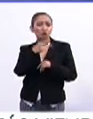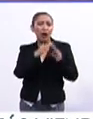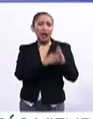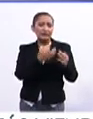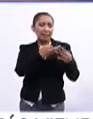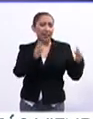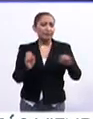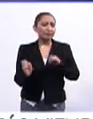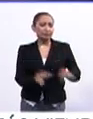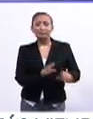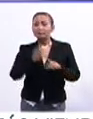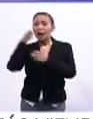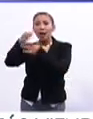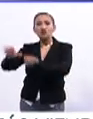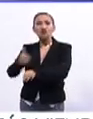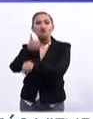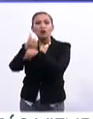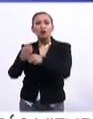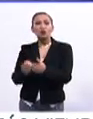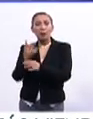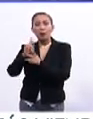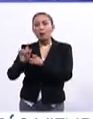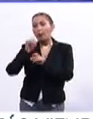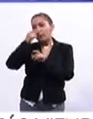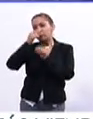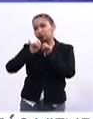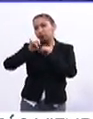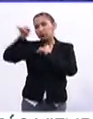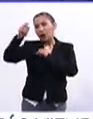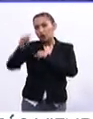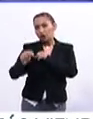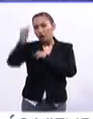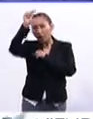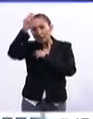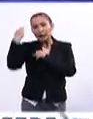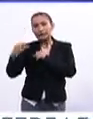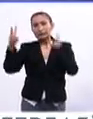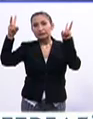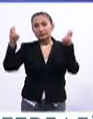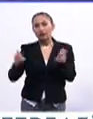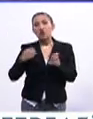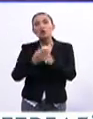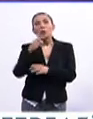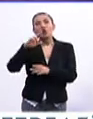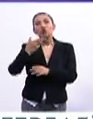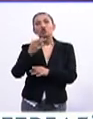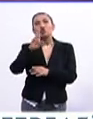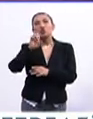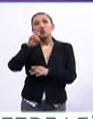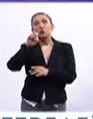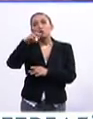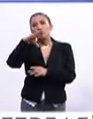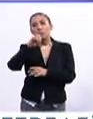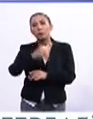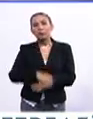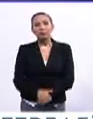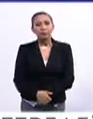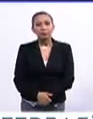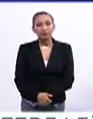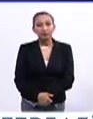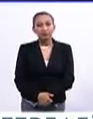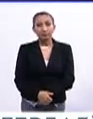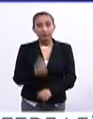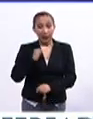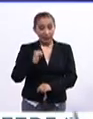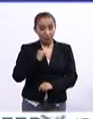casas y tierras para fundar un nuevo pueblo a unos kilómetros más al norte, al que llamaron Nuevo Churumuco.